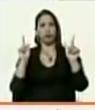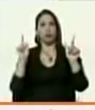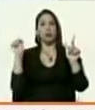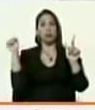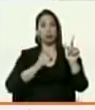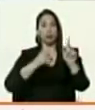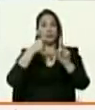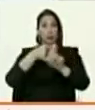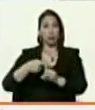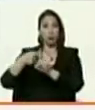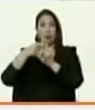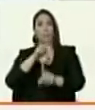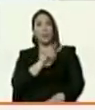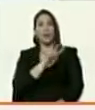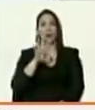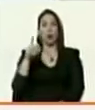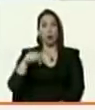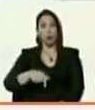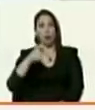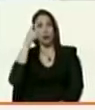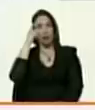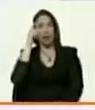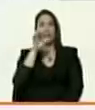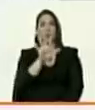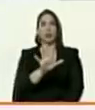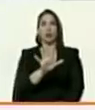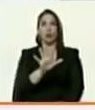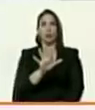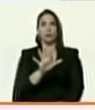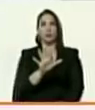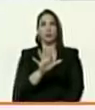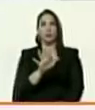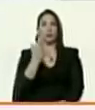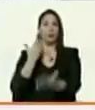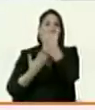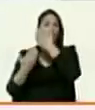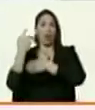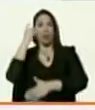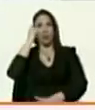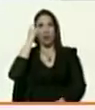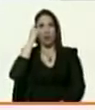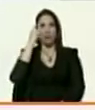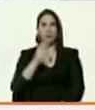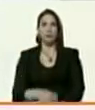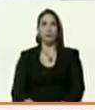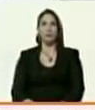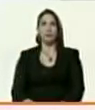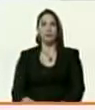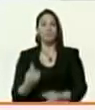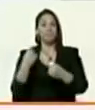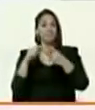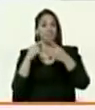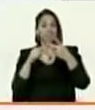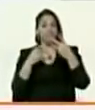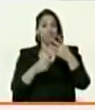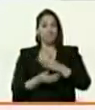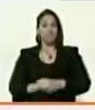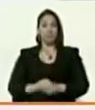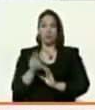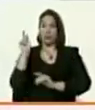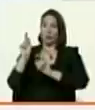a la 24 el día de hoy, las 5 de hace unos días pasados, entre otras la del